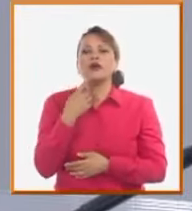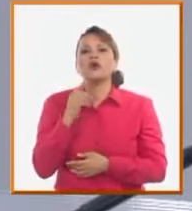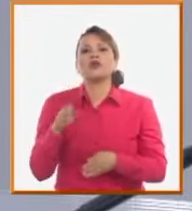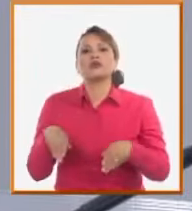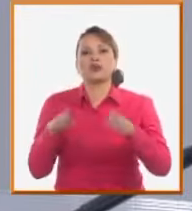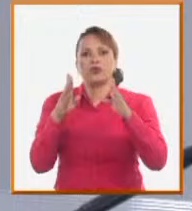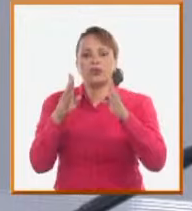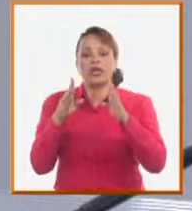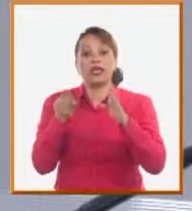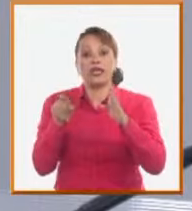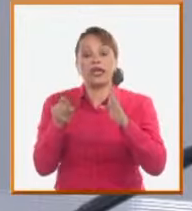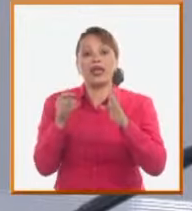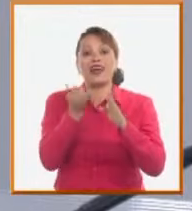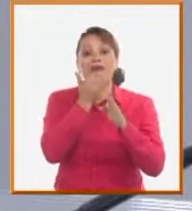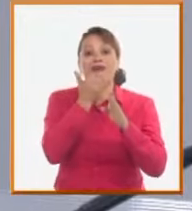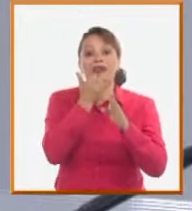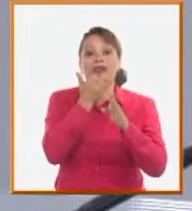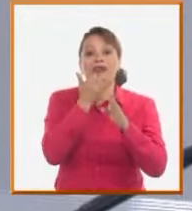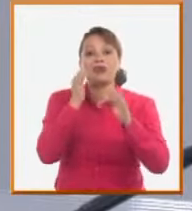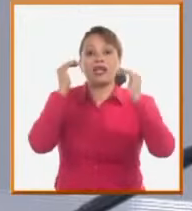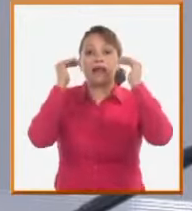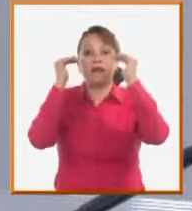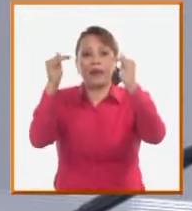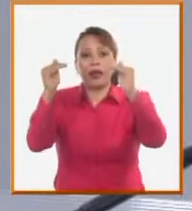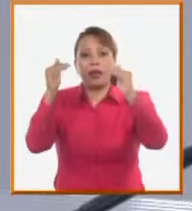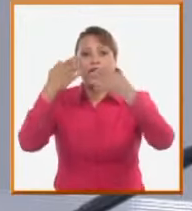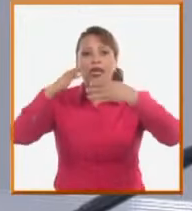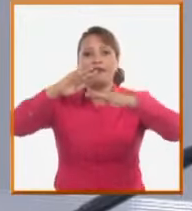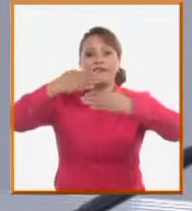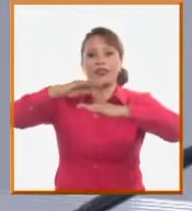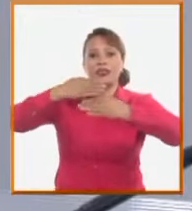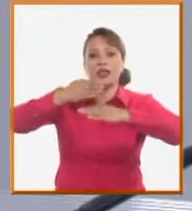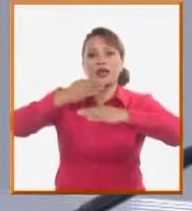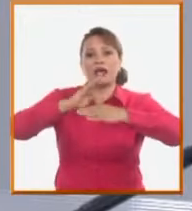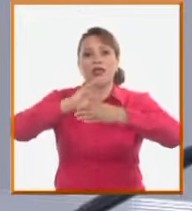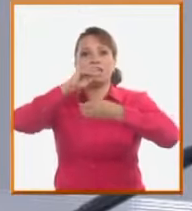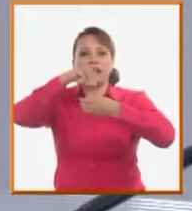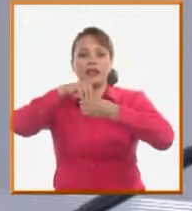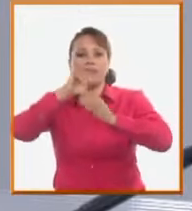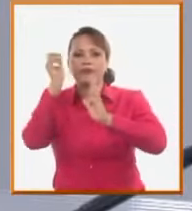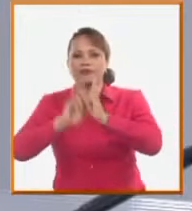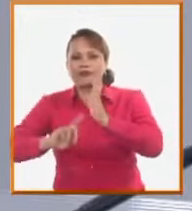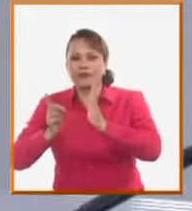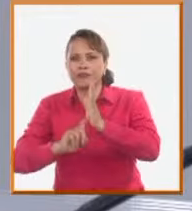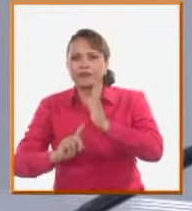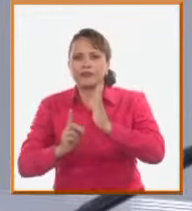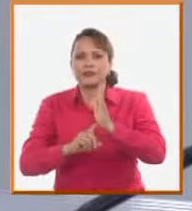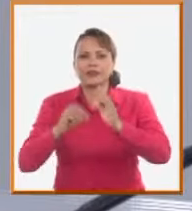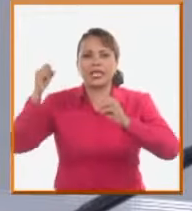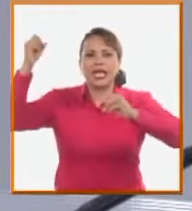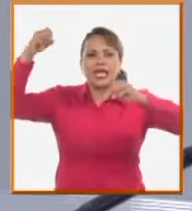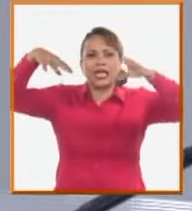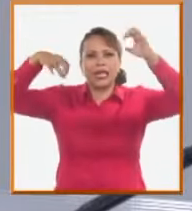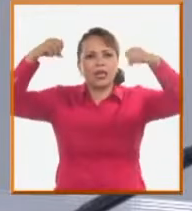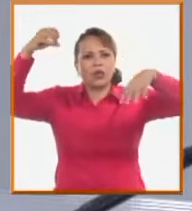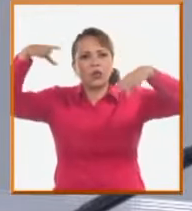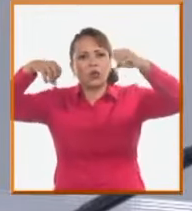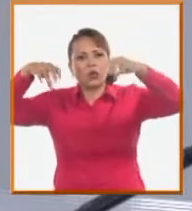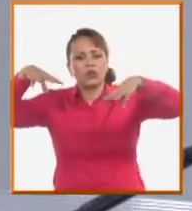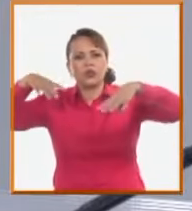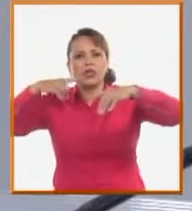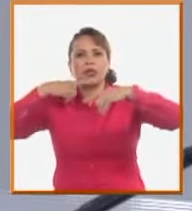instalación hotelera que tuvo afectaciones en la cubierta, en los ventanales, en las instalaciones eléctricas, en las luminarias, en